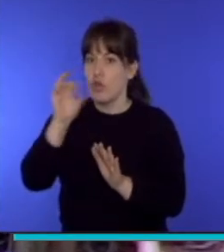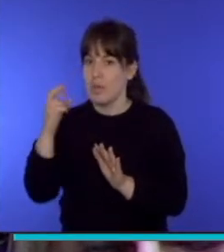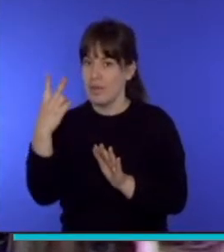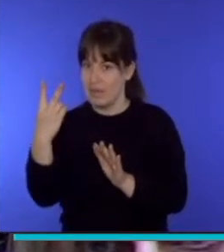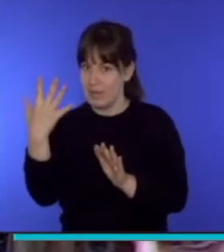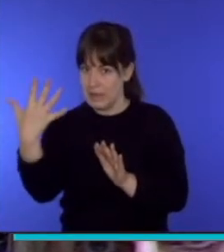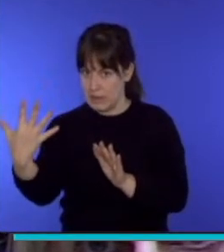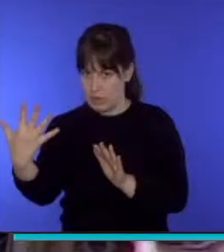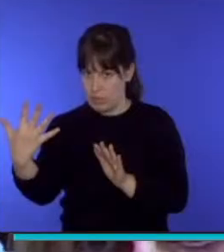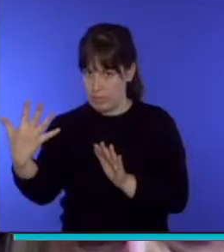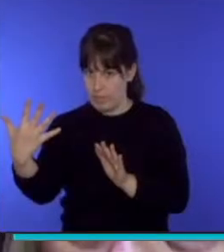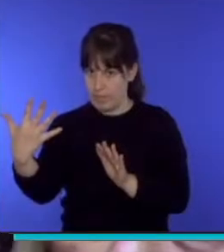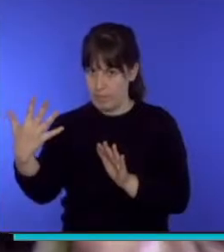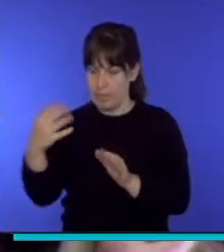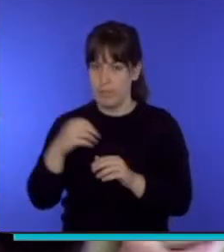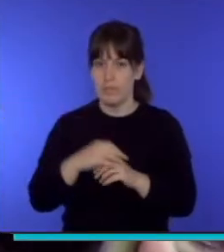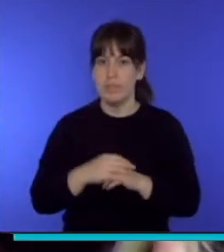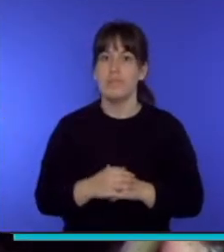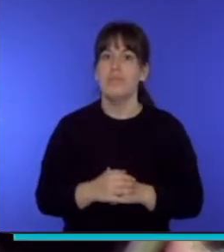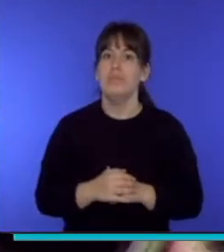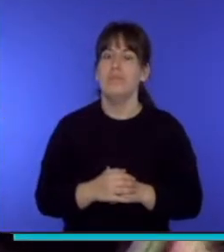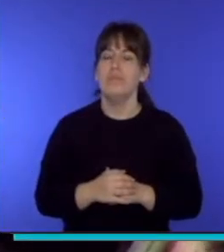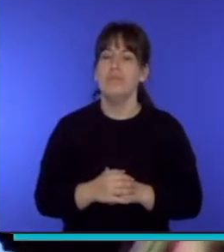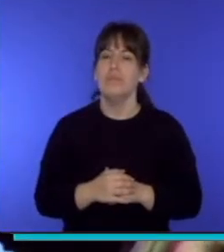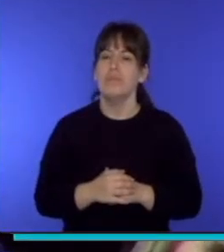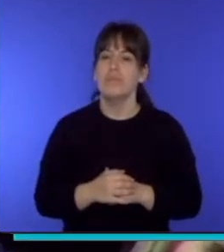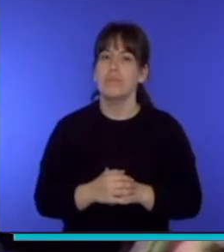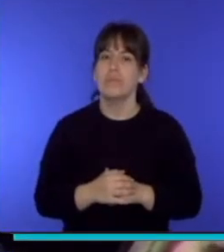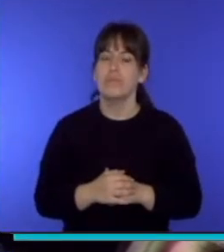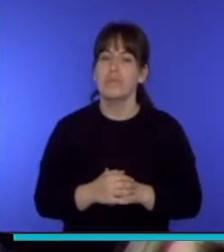15 de abril del 2025.